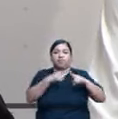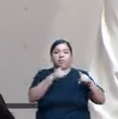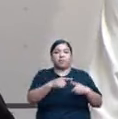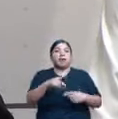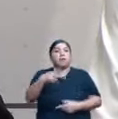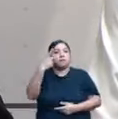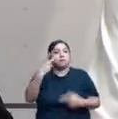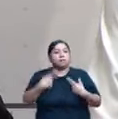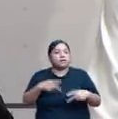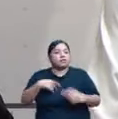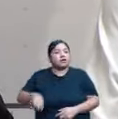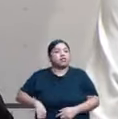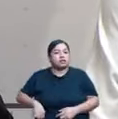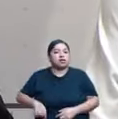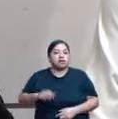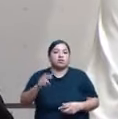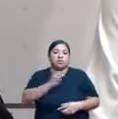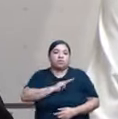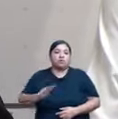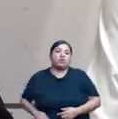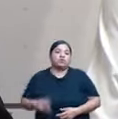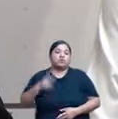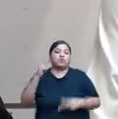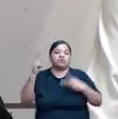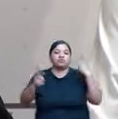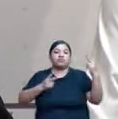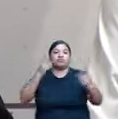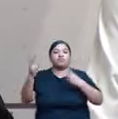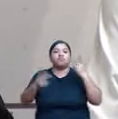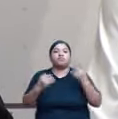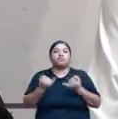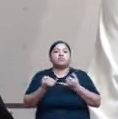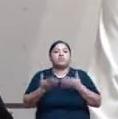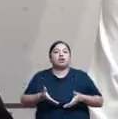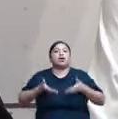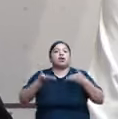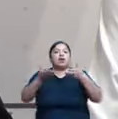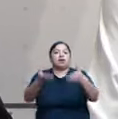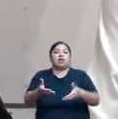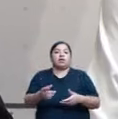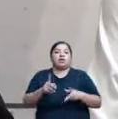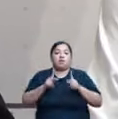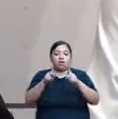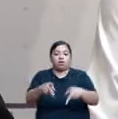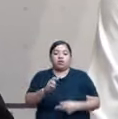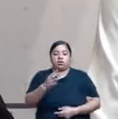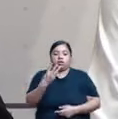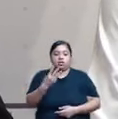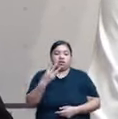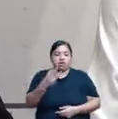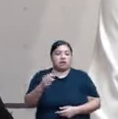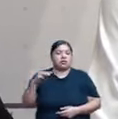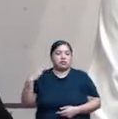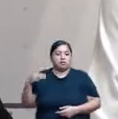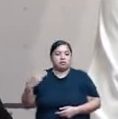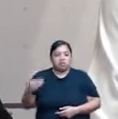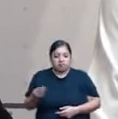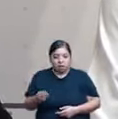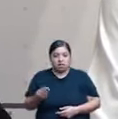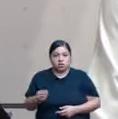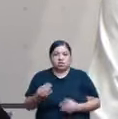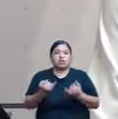municipio. Impulsaremos los proyectos El Andador Turístico del Puente de 3 de Mayo a Baño Grande y del pueblo de